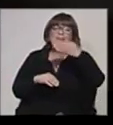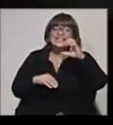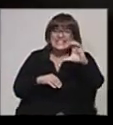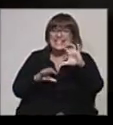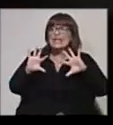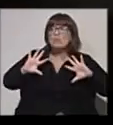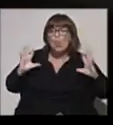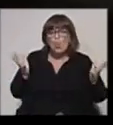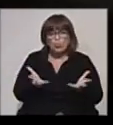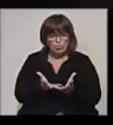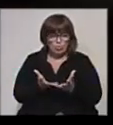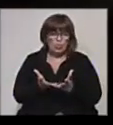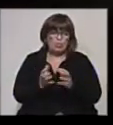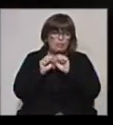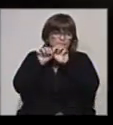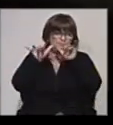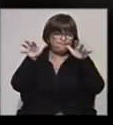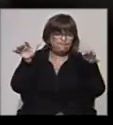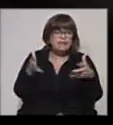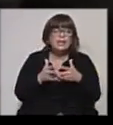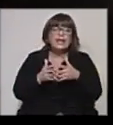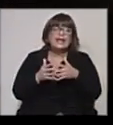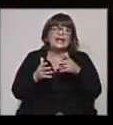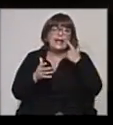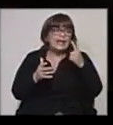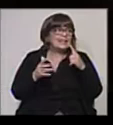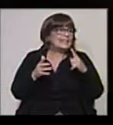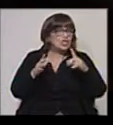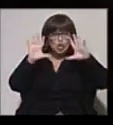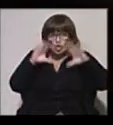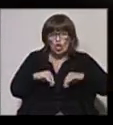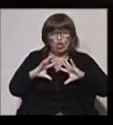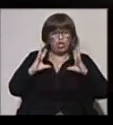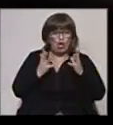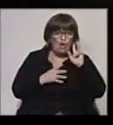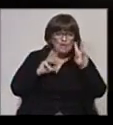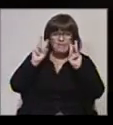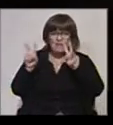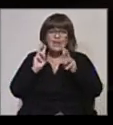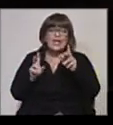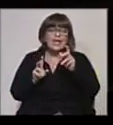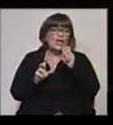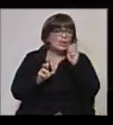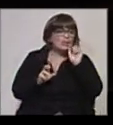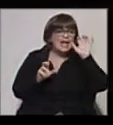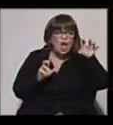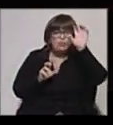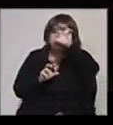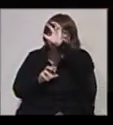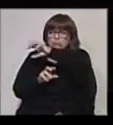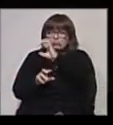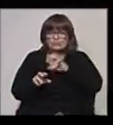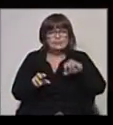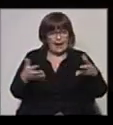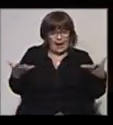¿no? La BBC tiene, es realmente una cadena que llega a cada rincón del planeta, ¿no? Y tiene corresponsales por regiones. Y hoy día, capaz